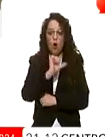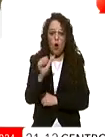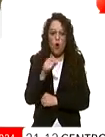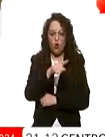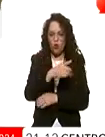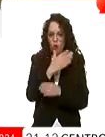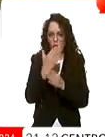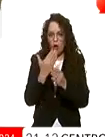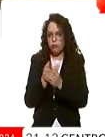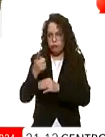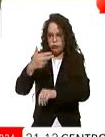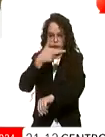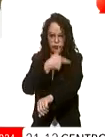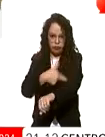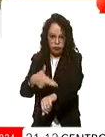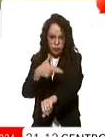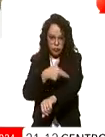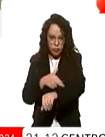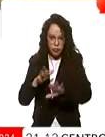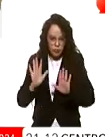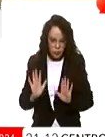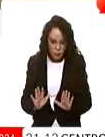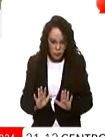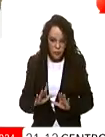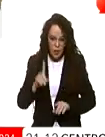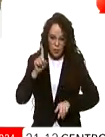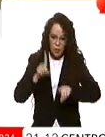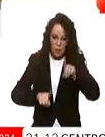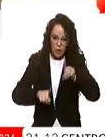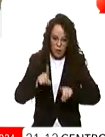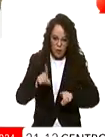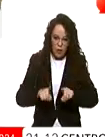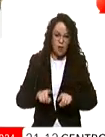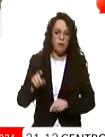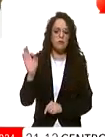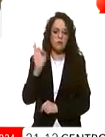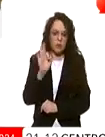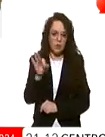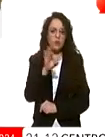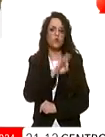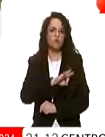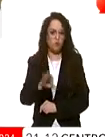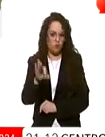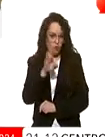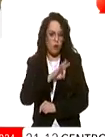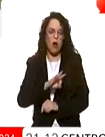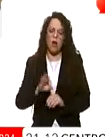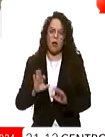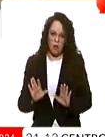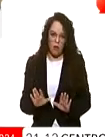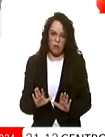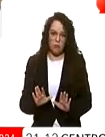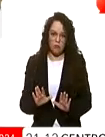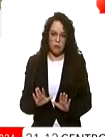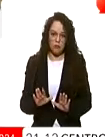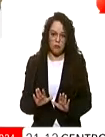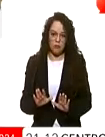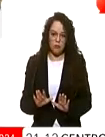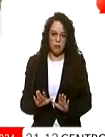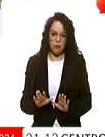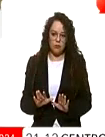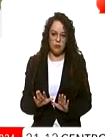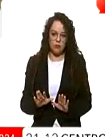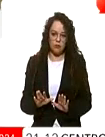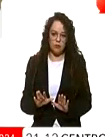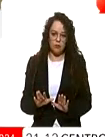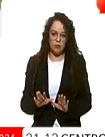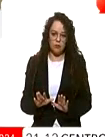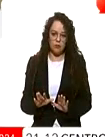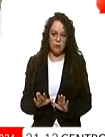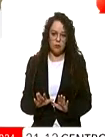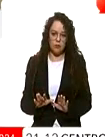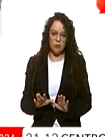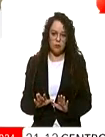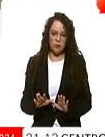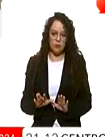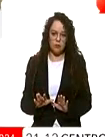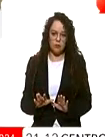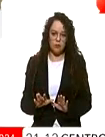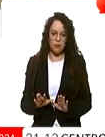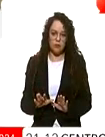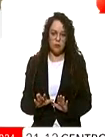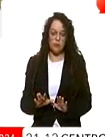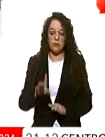vía de facultad de atracción, que esto sea muy posible también. Ahora, nosotros lo que sí dijimos, porque es la materia electoral, es